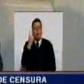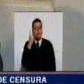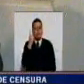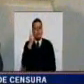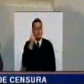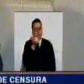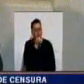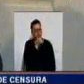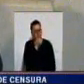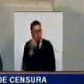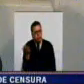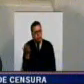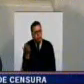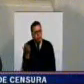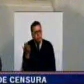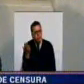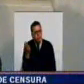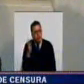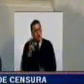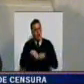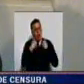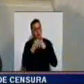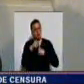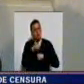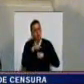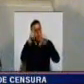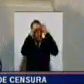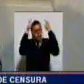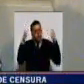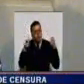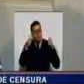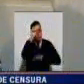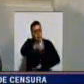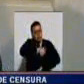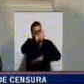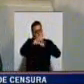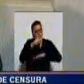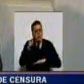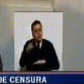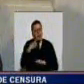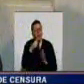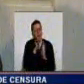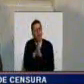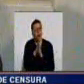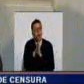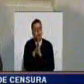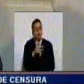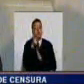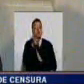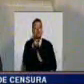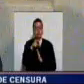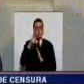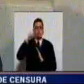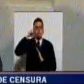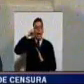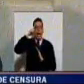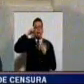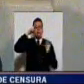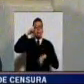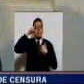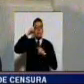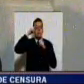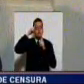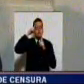de que no se pueden hacer subastas de esto. Y dice cosas como estas. El principio de libre concurrencia